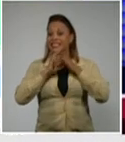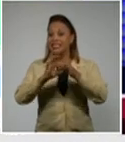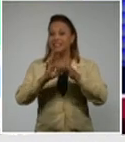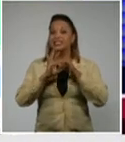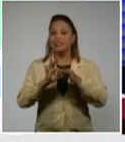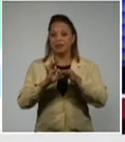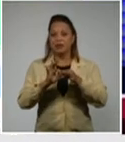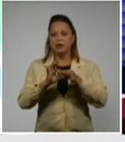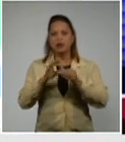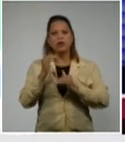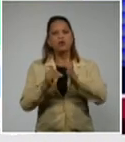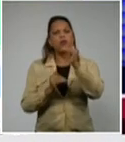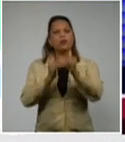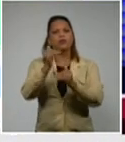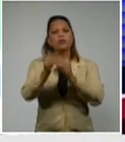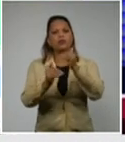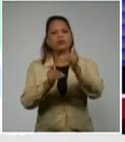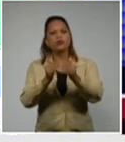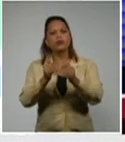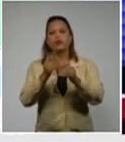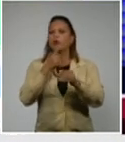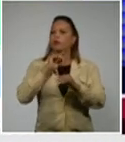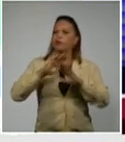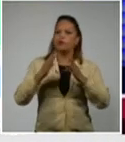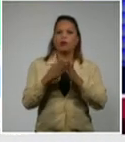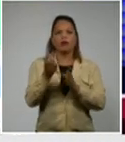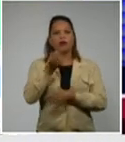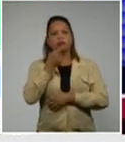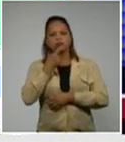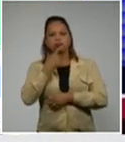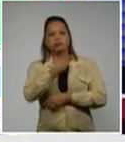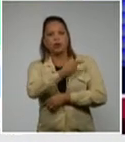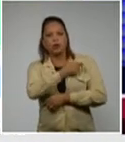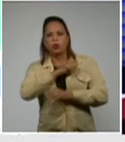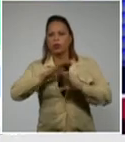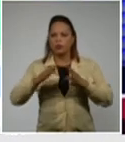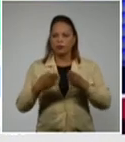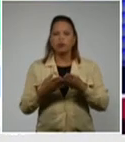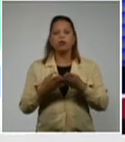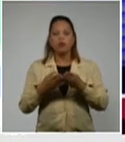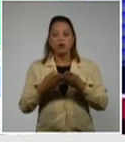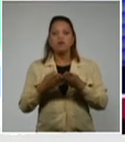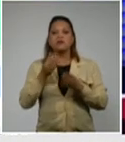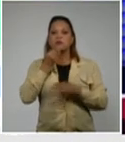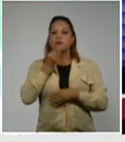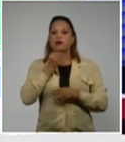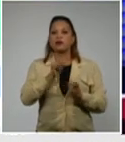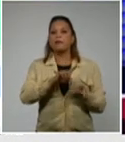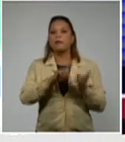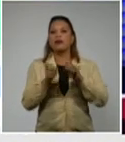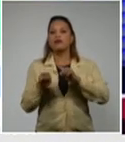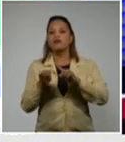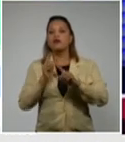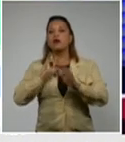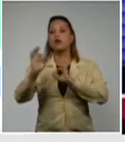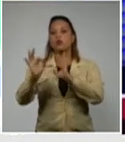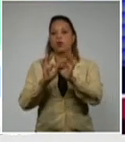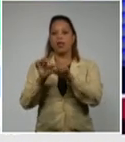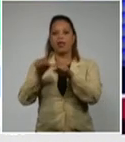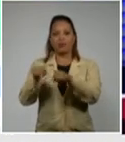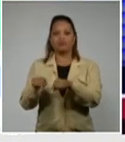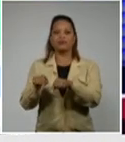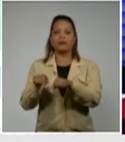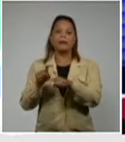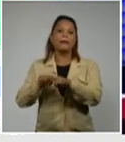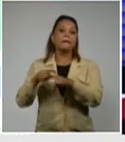su evolución y los tratamientos aplicados permitieron que pasara al estado de cuidado, pero se